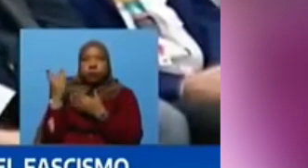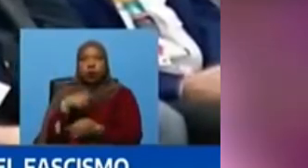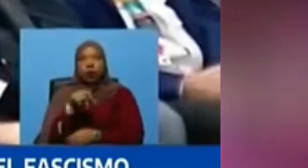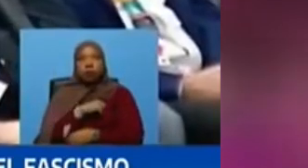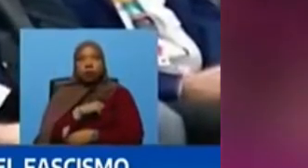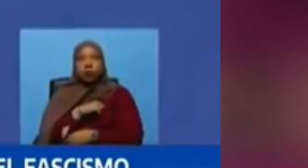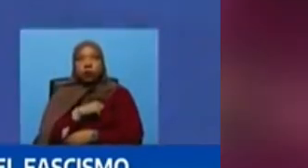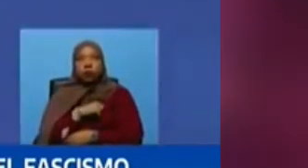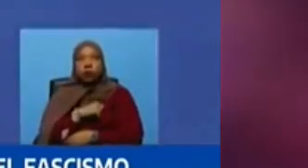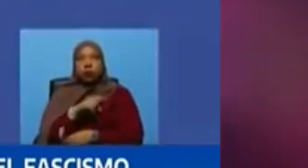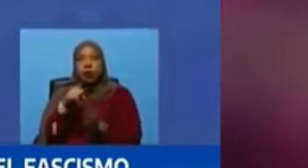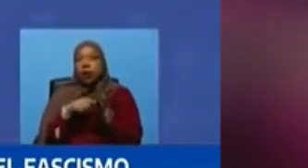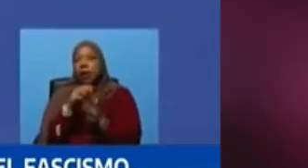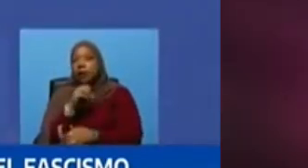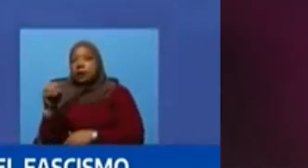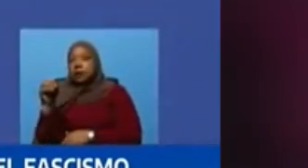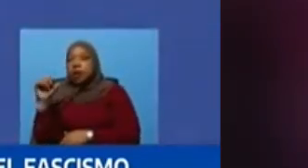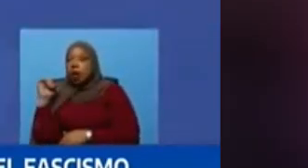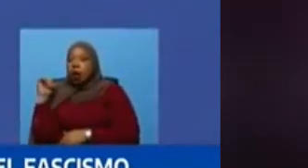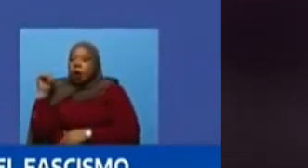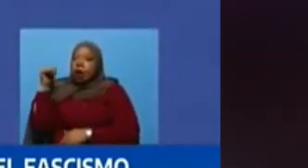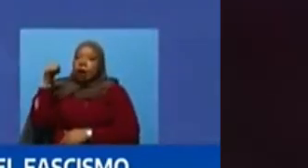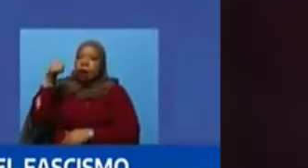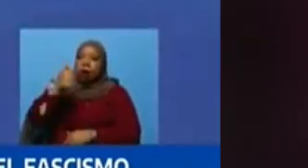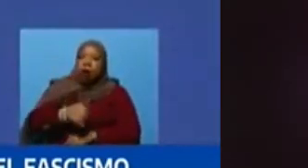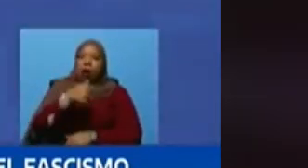Parecido. Hace 100 años, 90 años,